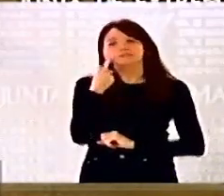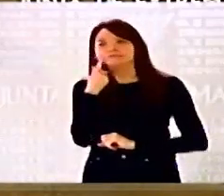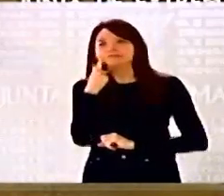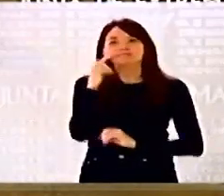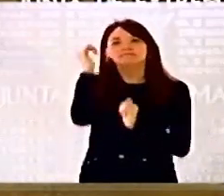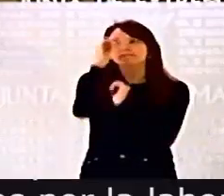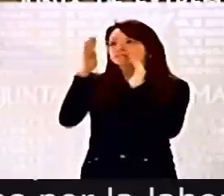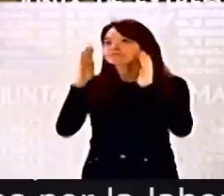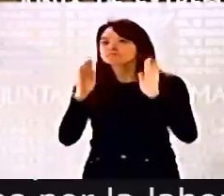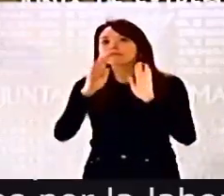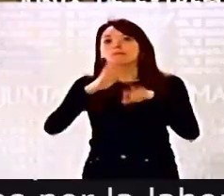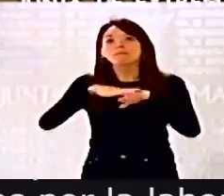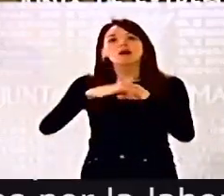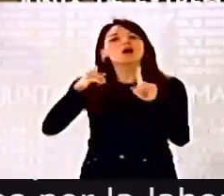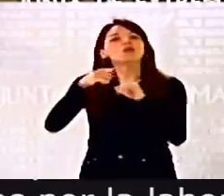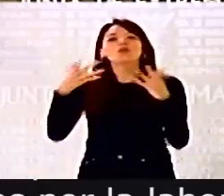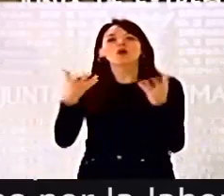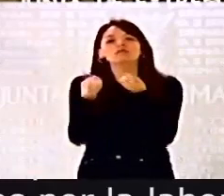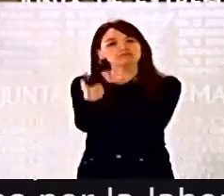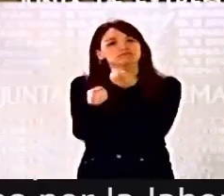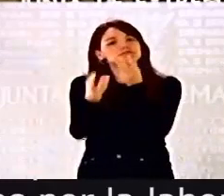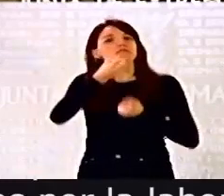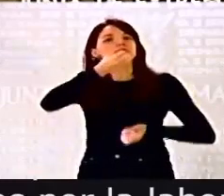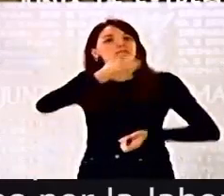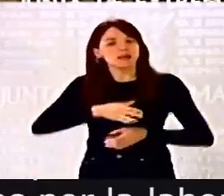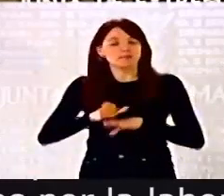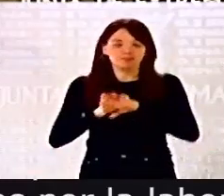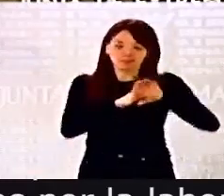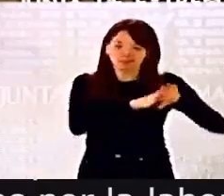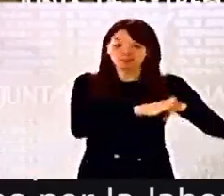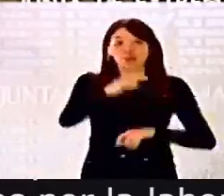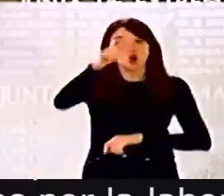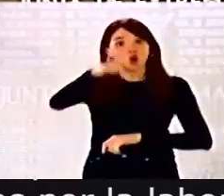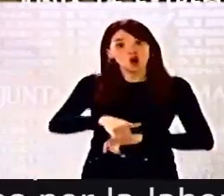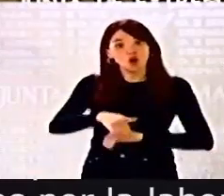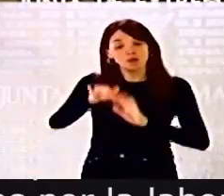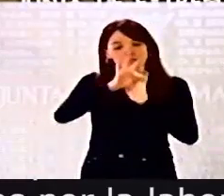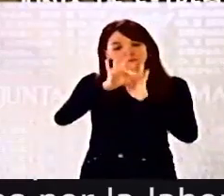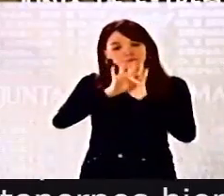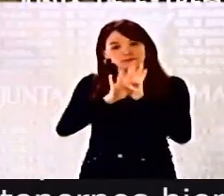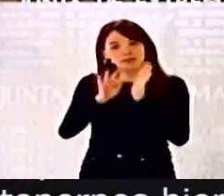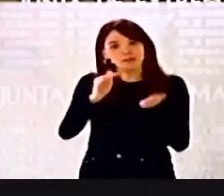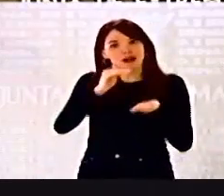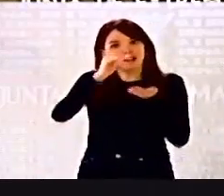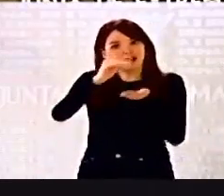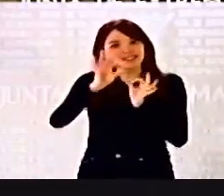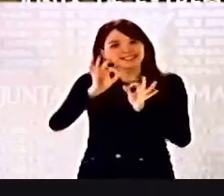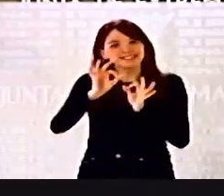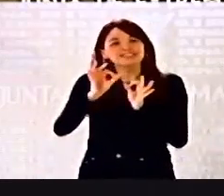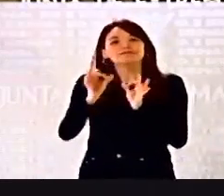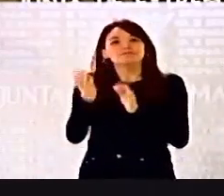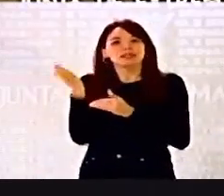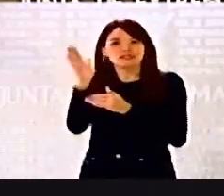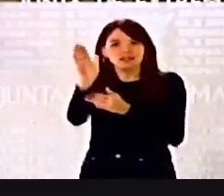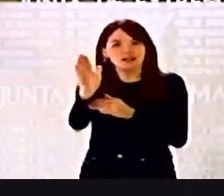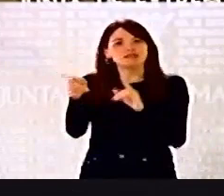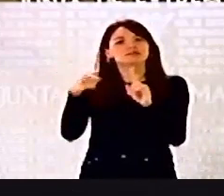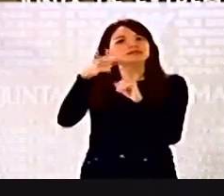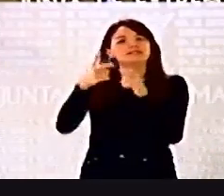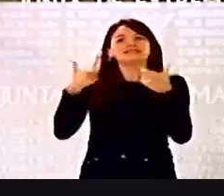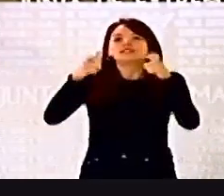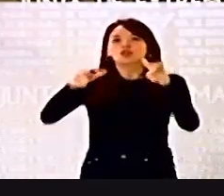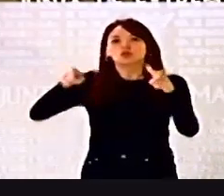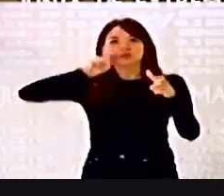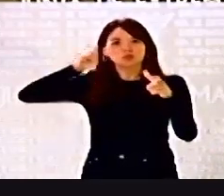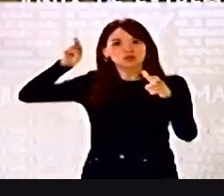y mantenernos bien informados. Hoy presentamos un paquete de medidas para el sector turístico destinadas a afrontar